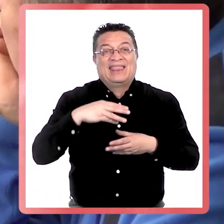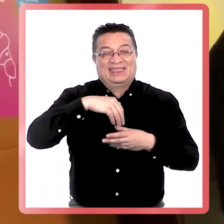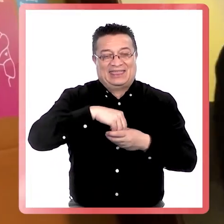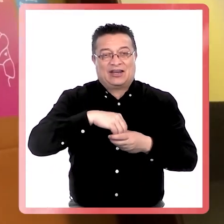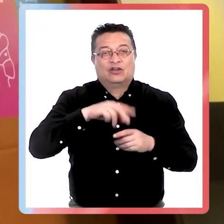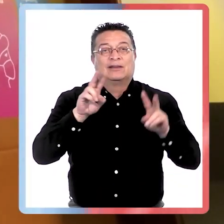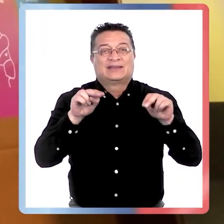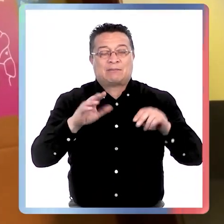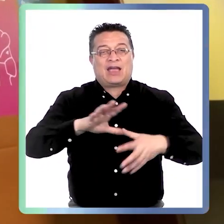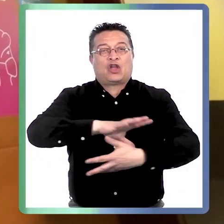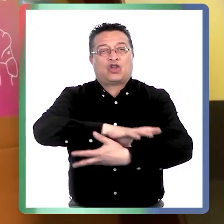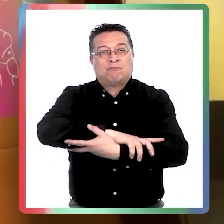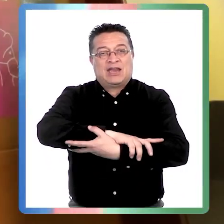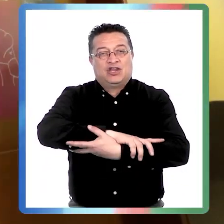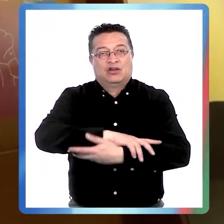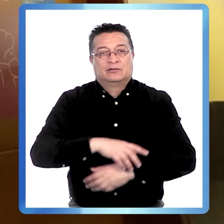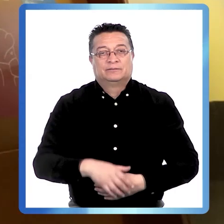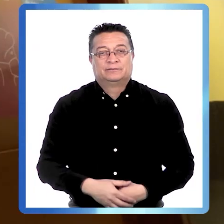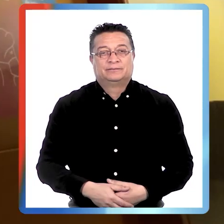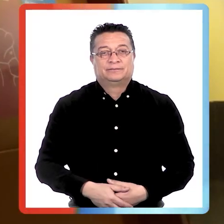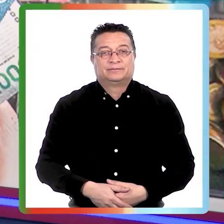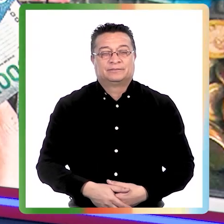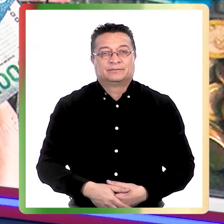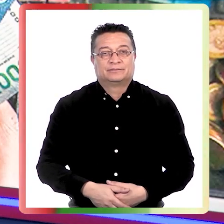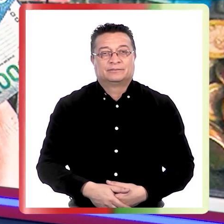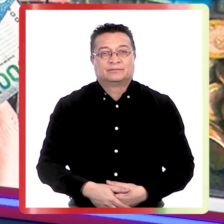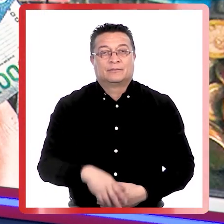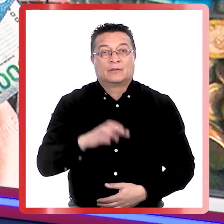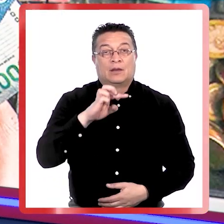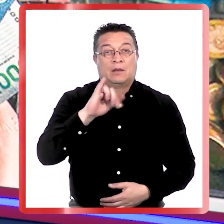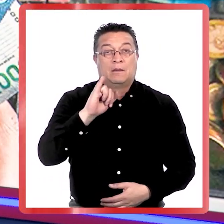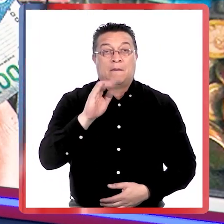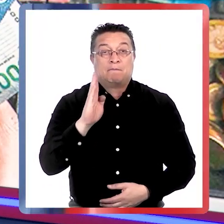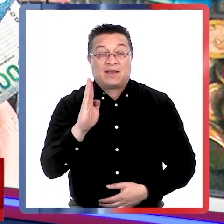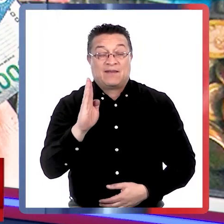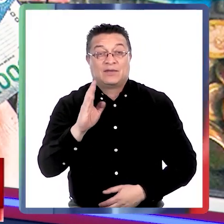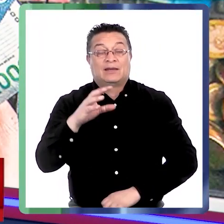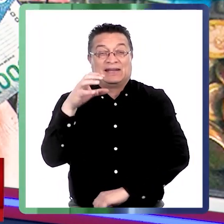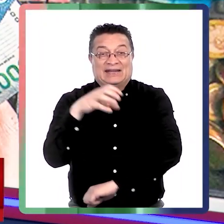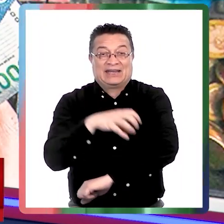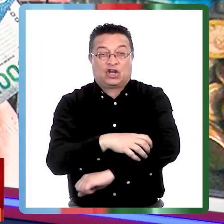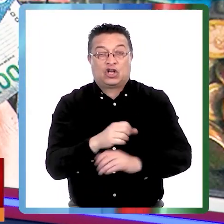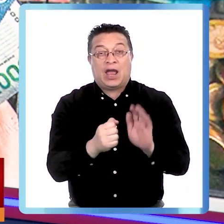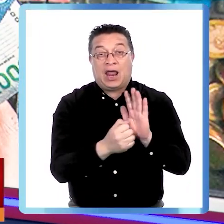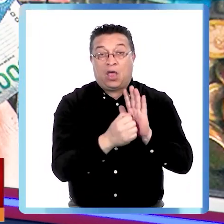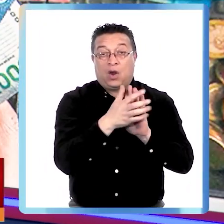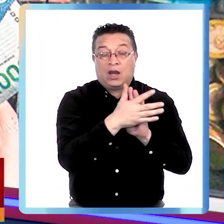en torno al caso Convenios. El Producto Interno Bruto de la región de la Araucanía aumentó